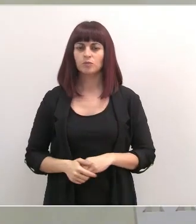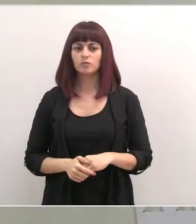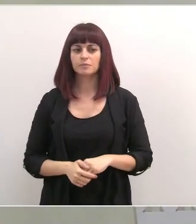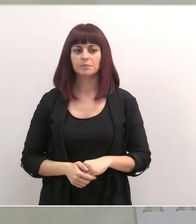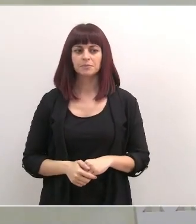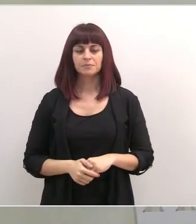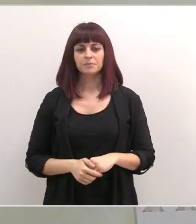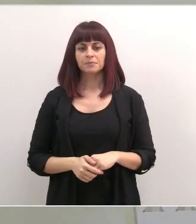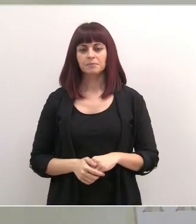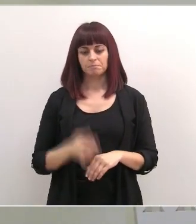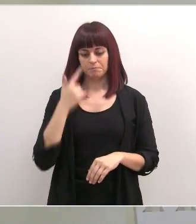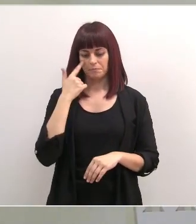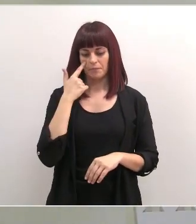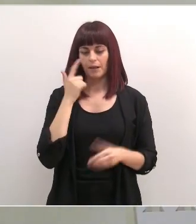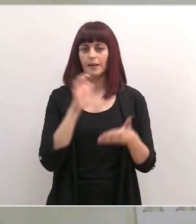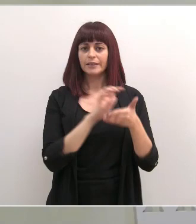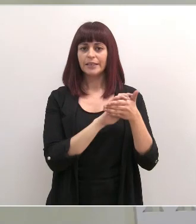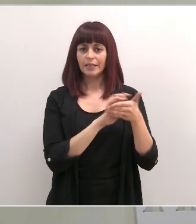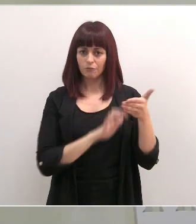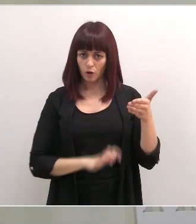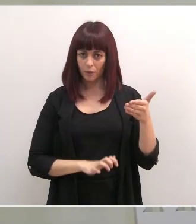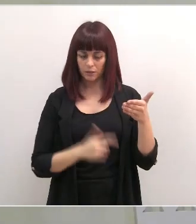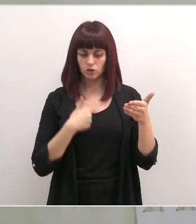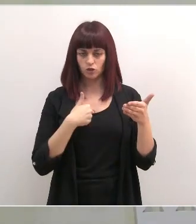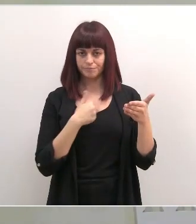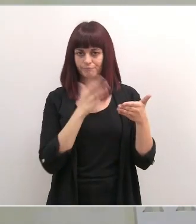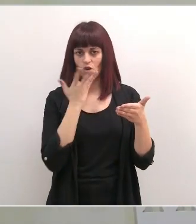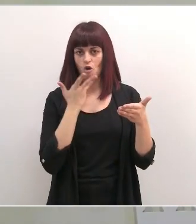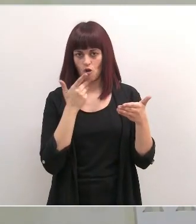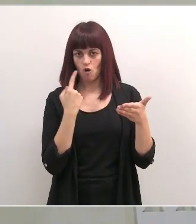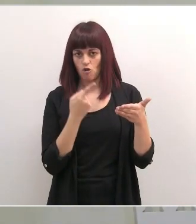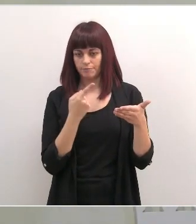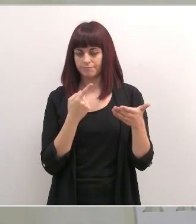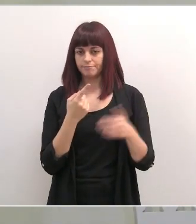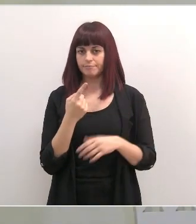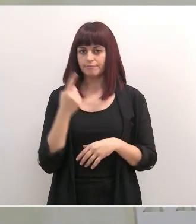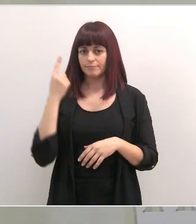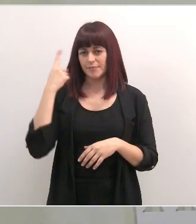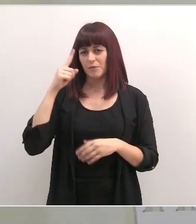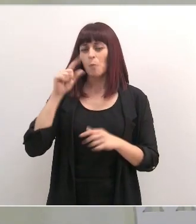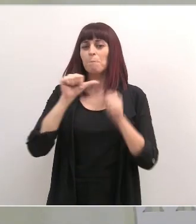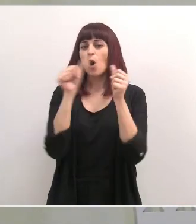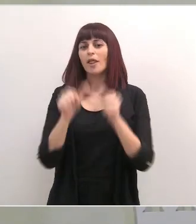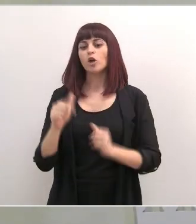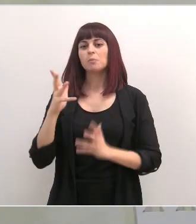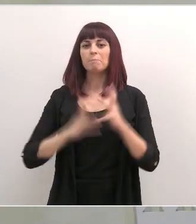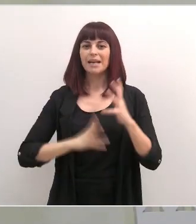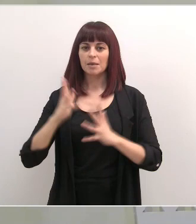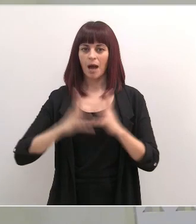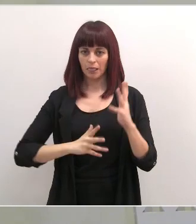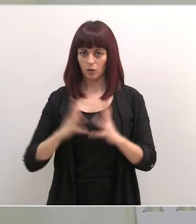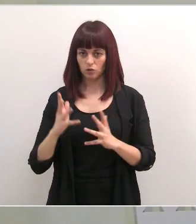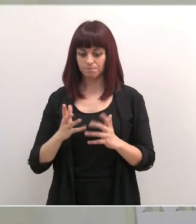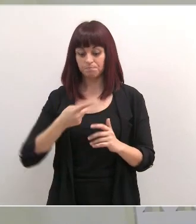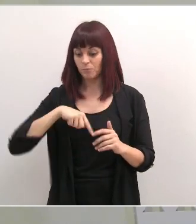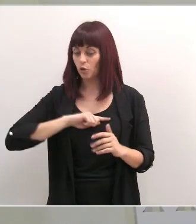Bueno, conozco los informes del profesor Guirao. La verdad es que se basa en modelos predictivos, como sabemos, matemáticos y bueno, nosotros